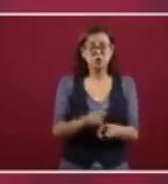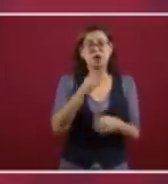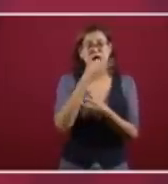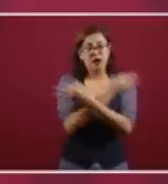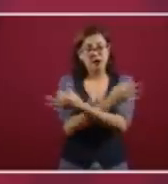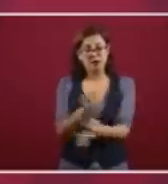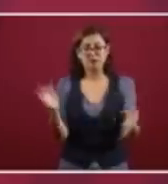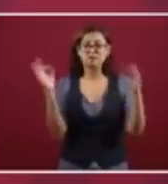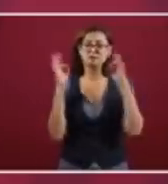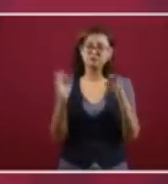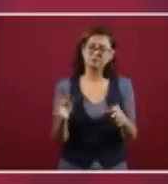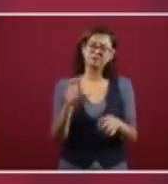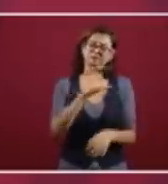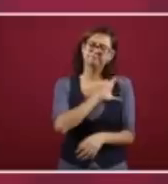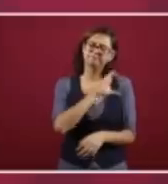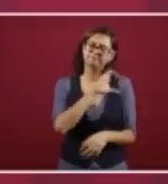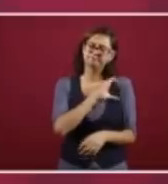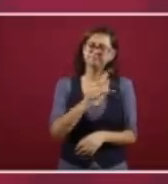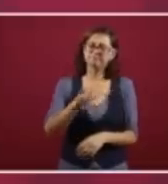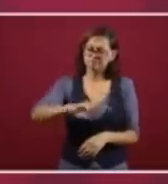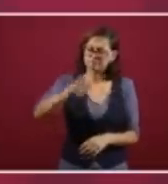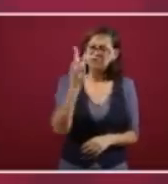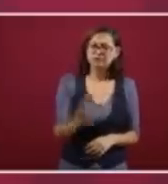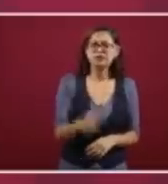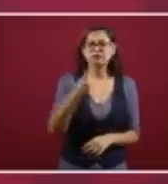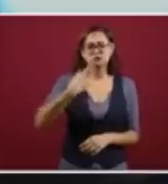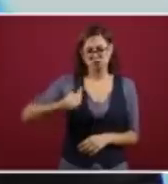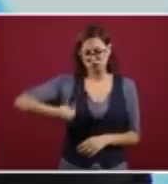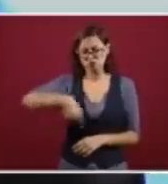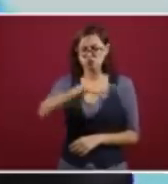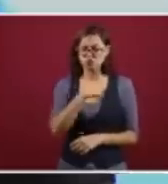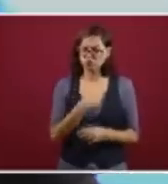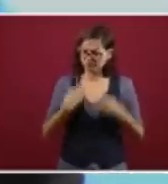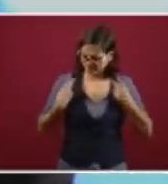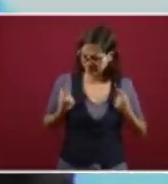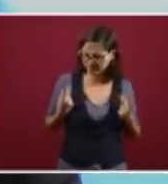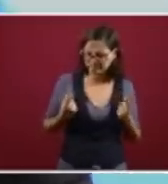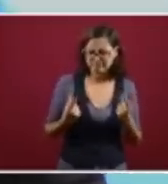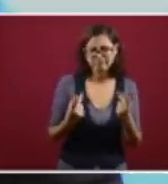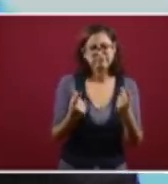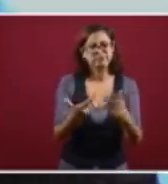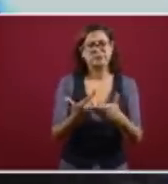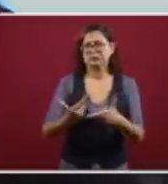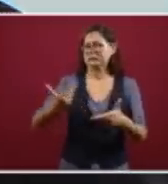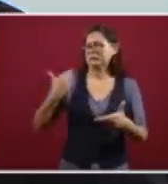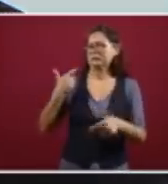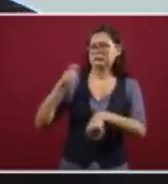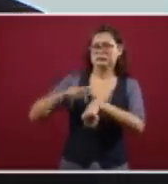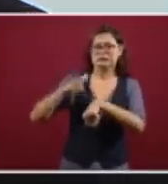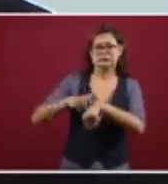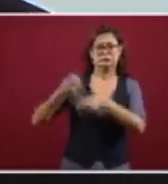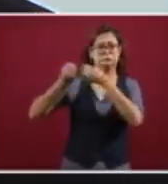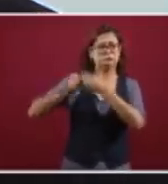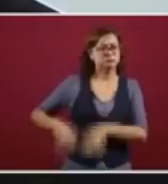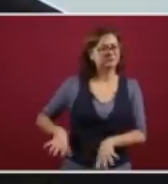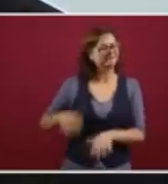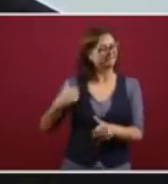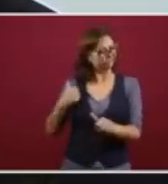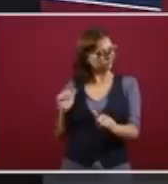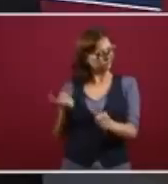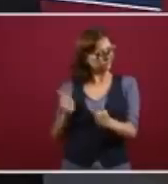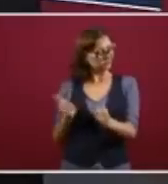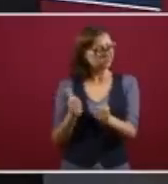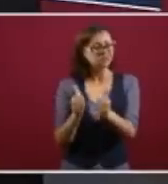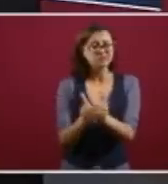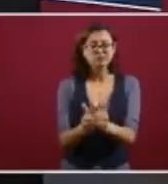más grande afecto, señalando que estamos aquí para recuperar el tiempo perdido y que nadie se quedará afuera. Es